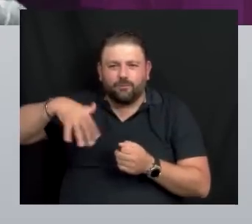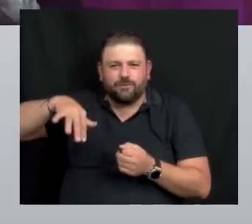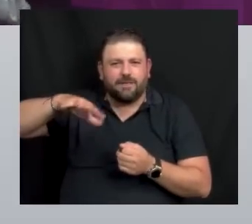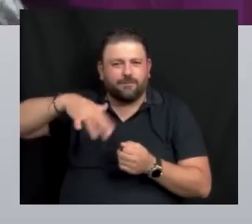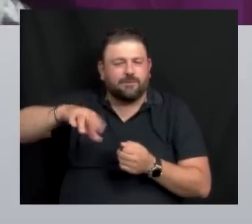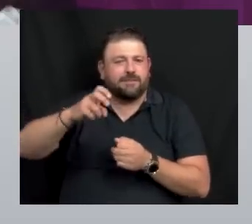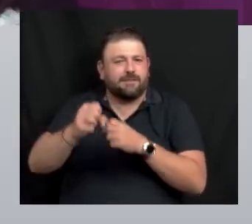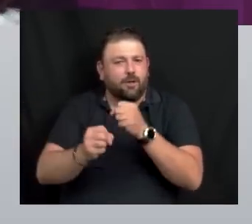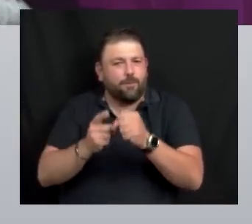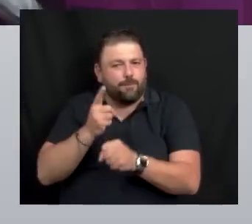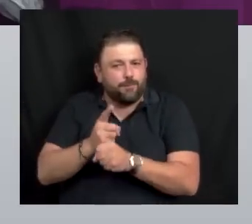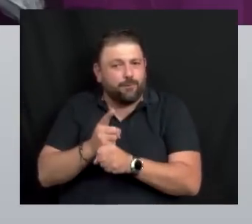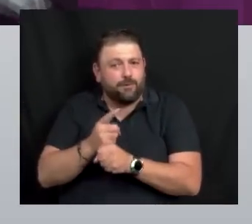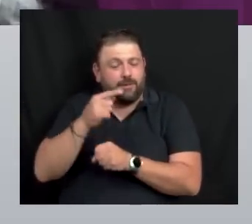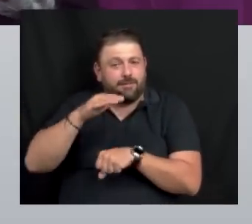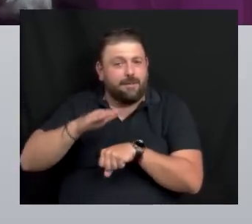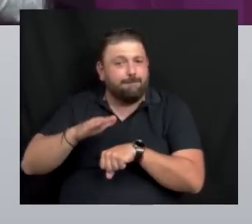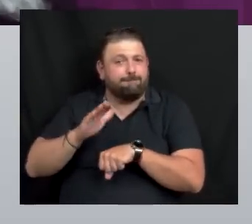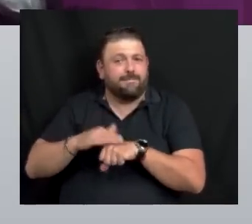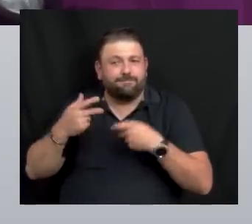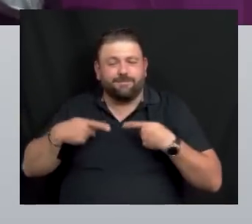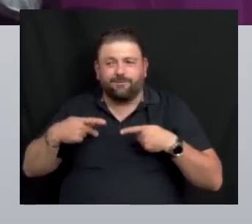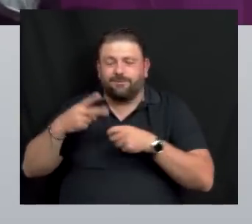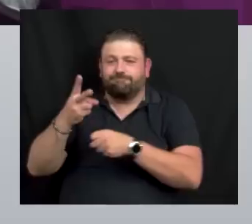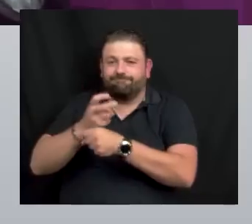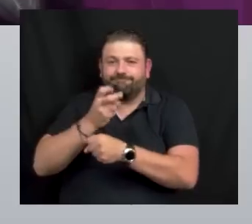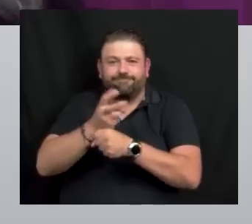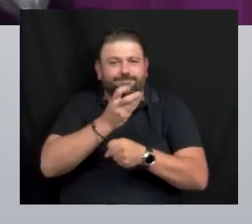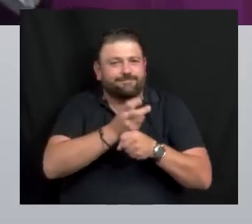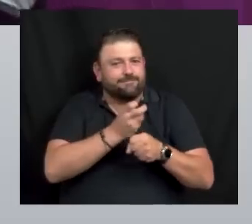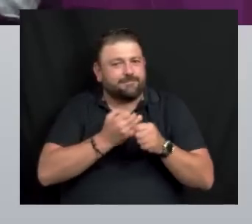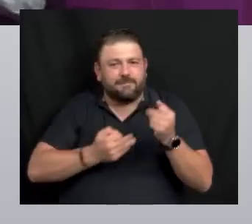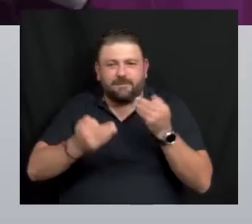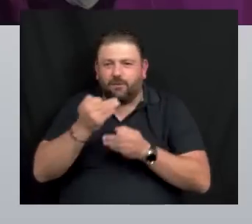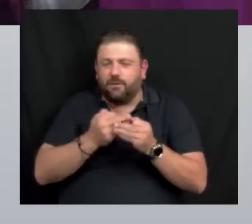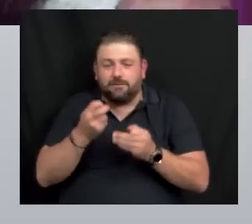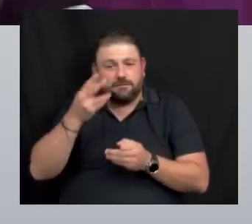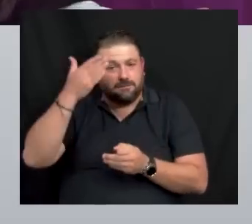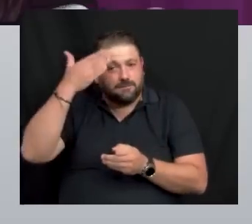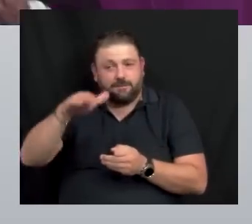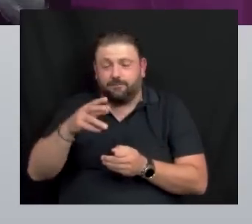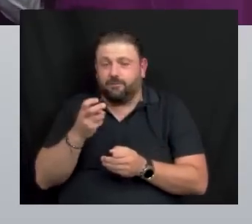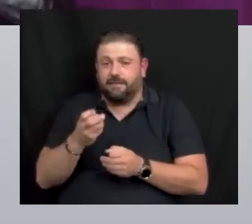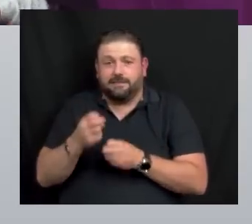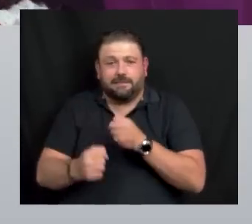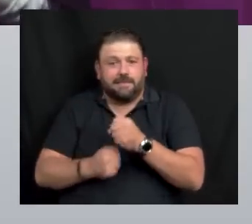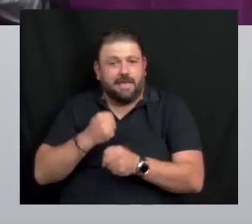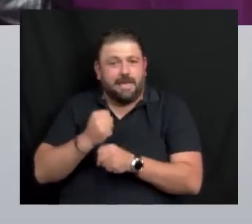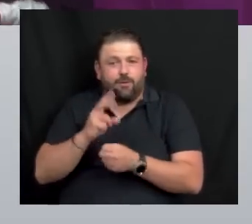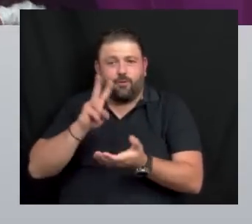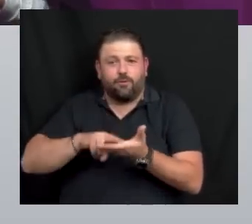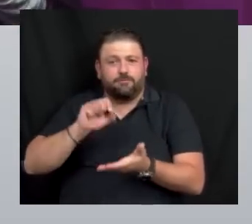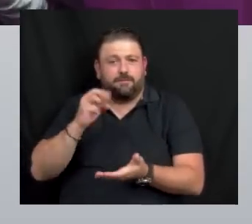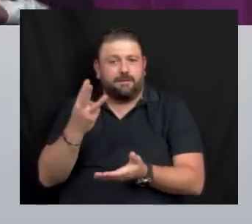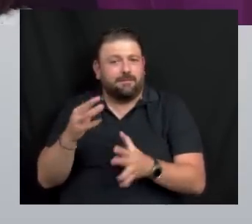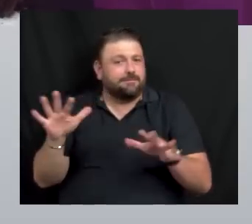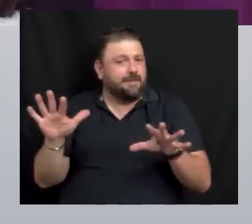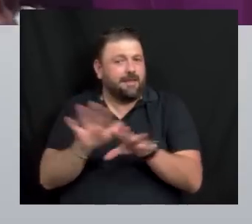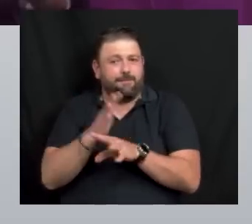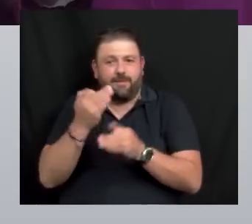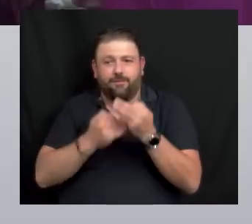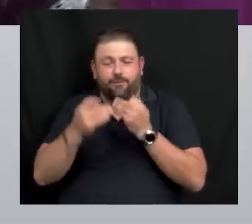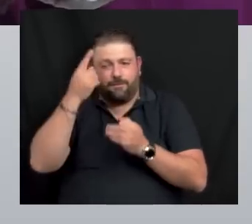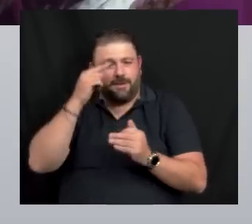esta oportunidad a más personas, sobre todo porque venimos en una nueva época cambiante, con más conciencia de la importancia